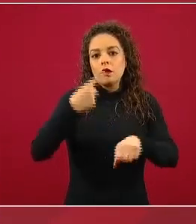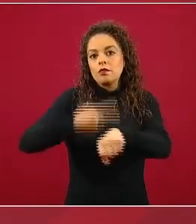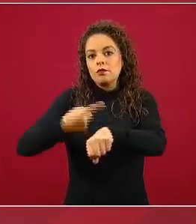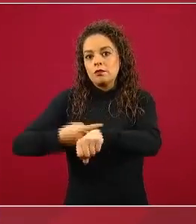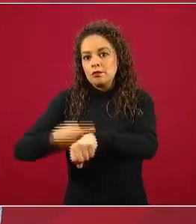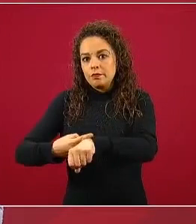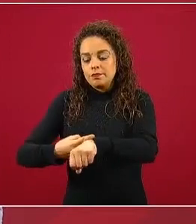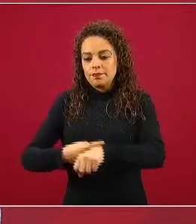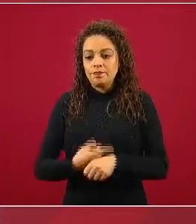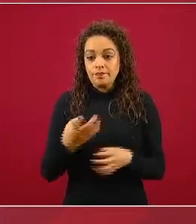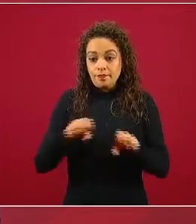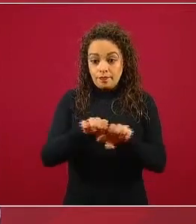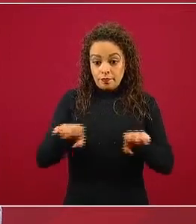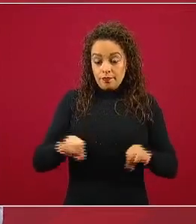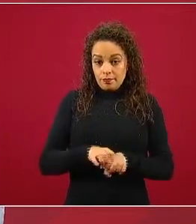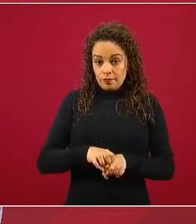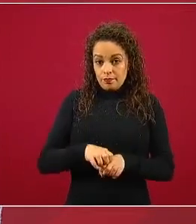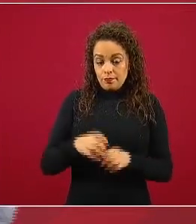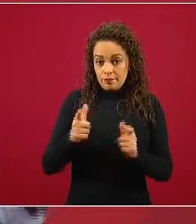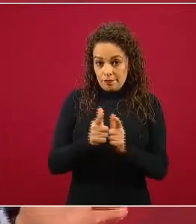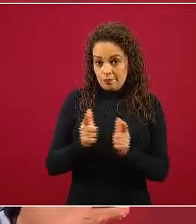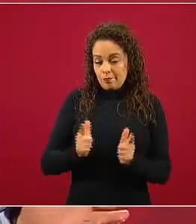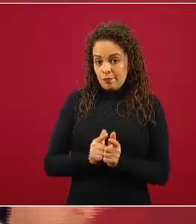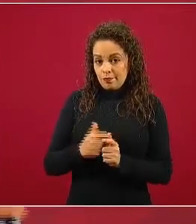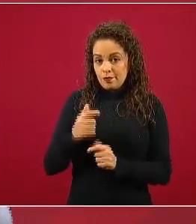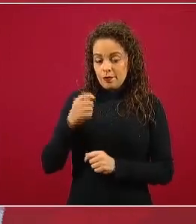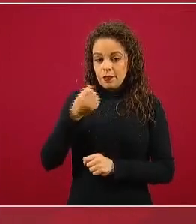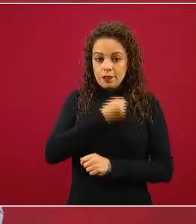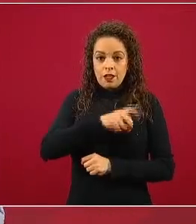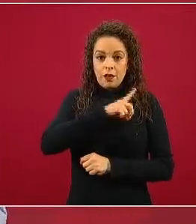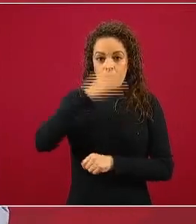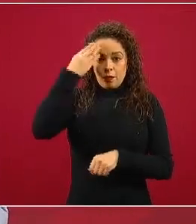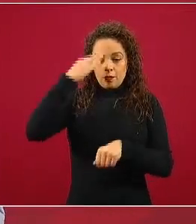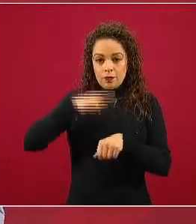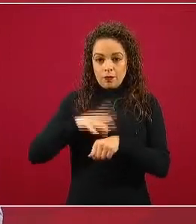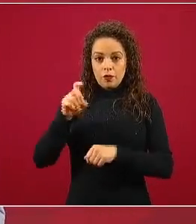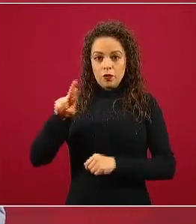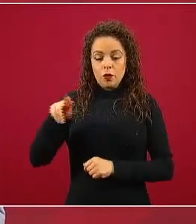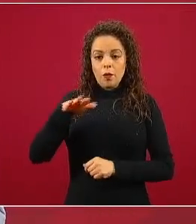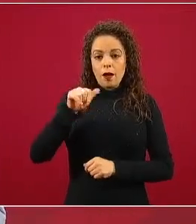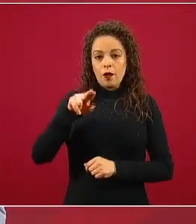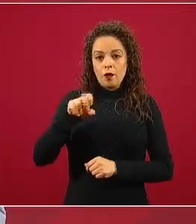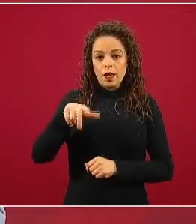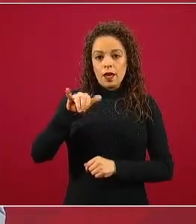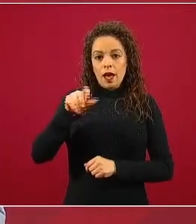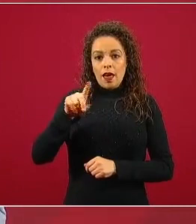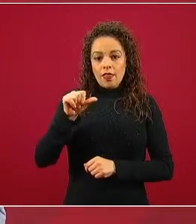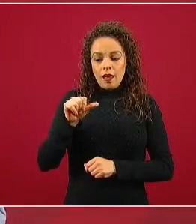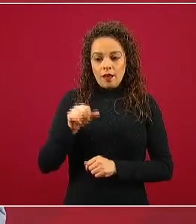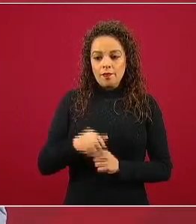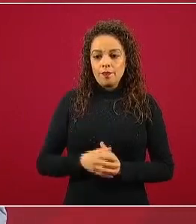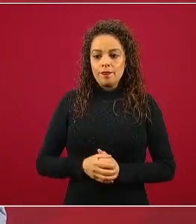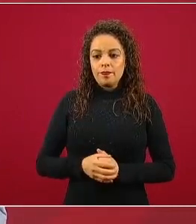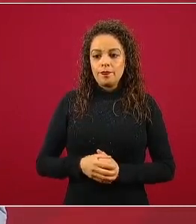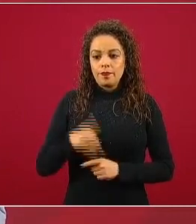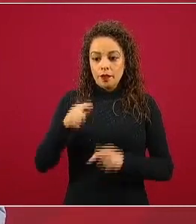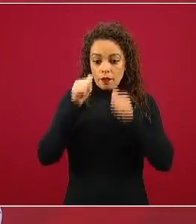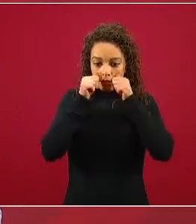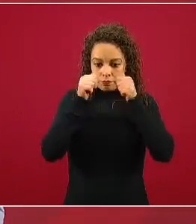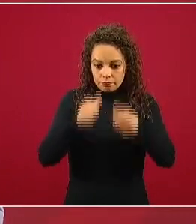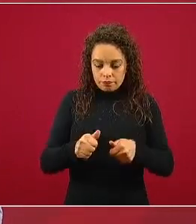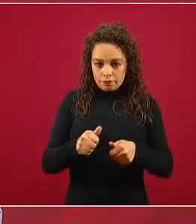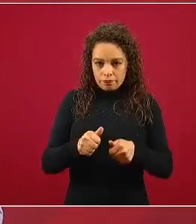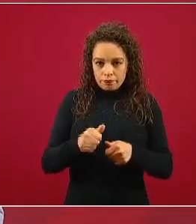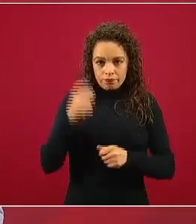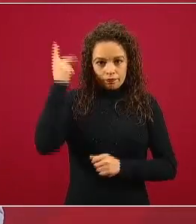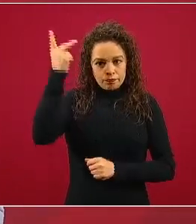apreciado equipo de salud mental, el doctor Juan Manuel Quijada Gaitán, quien es el titular de los servicios de atención psiquiátrica